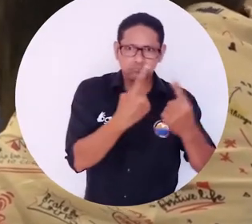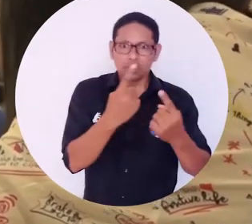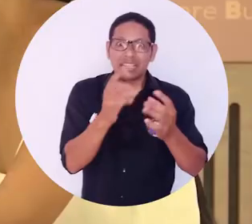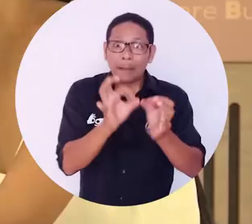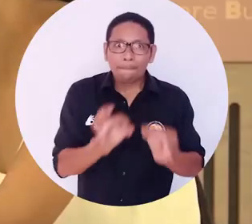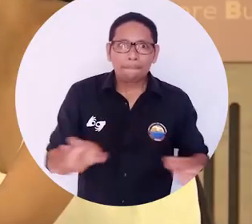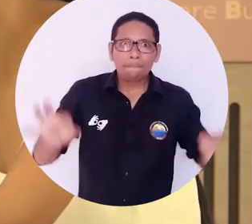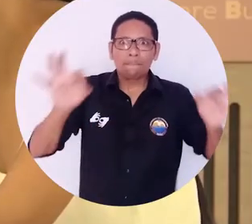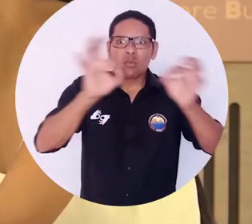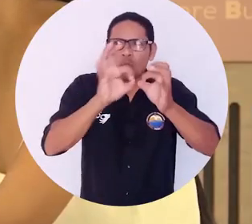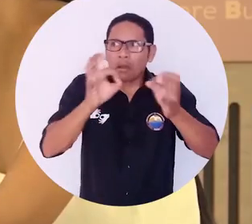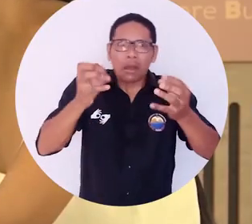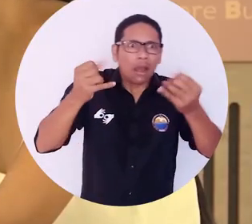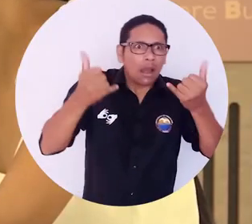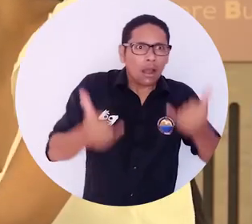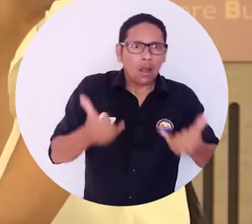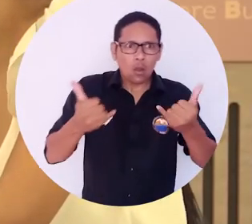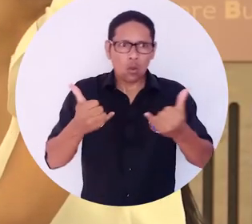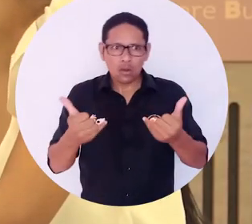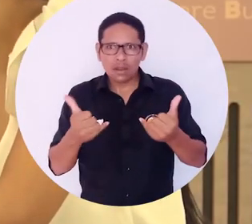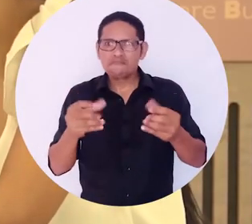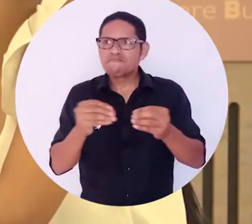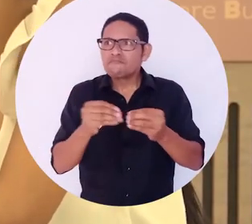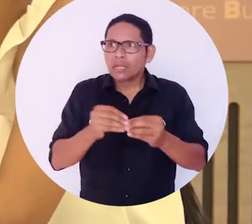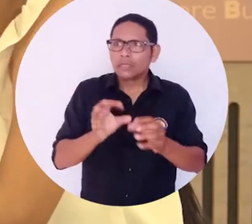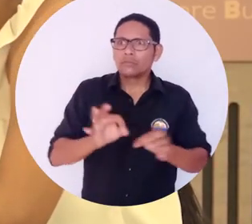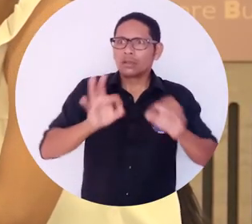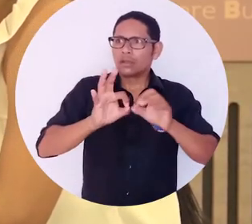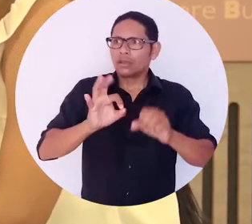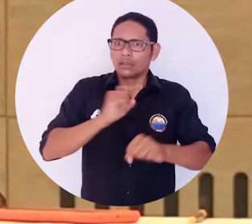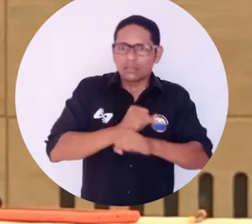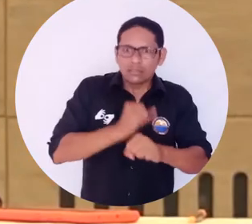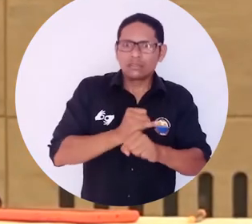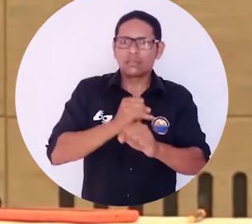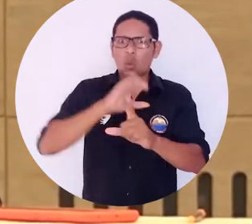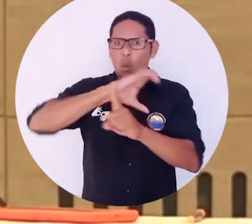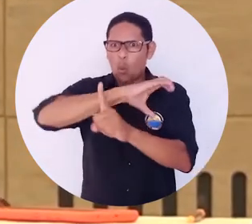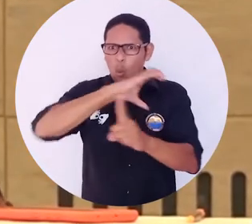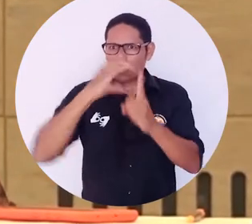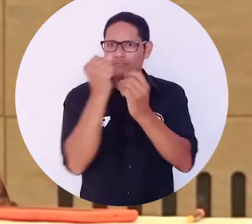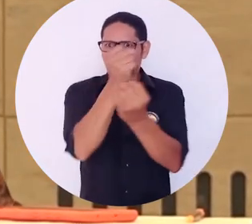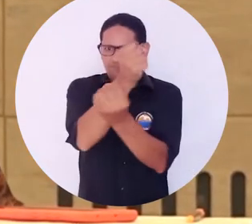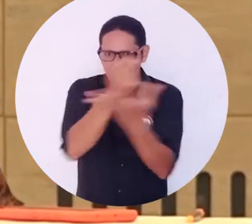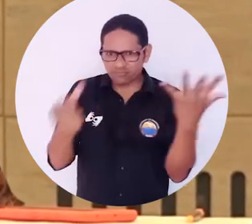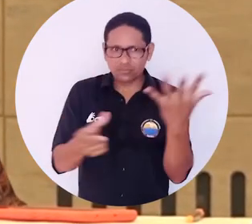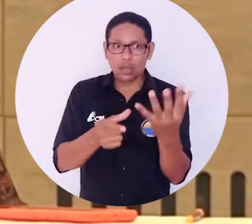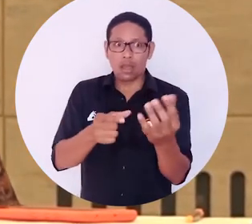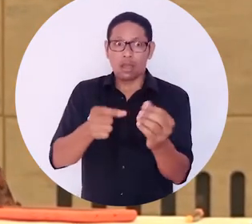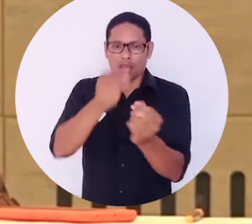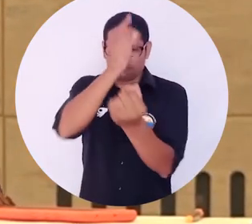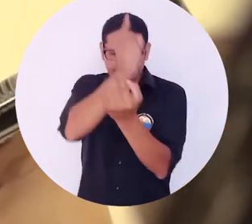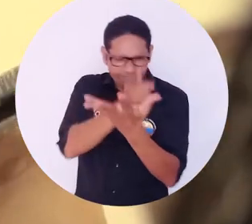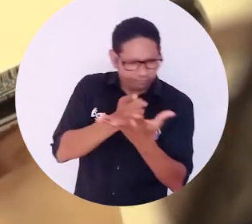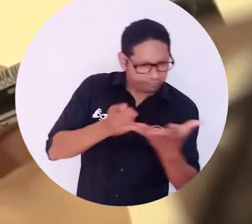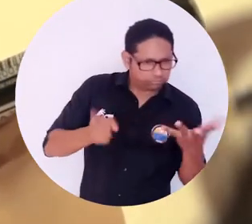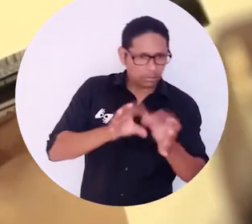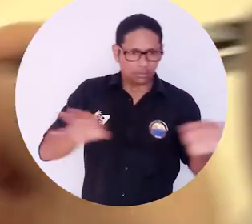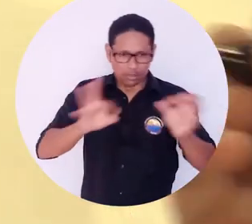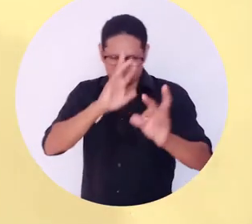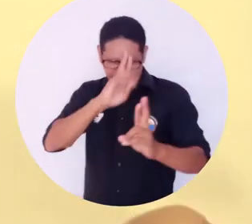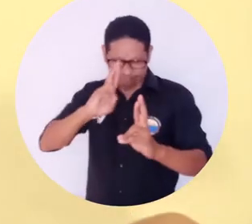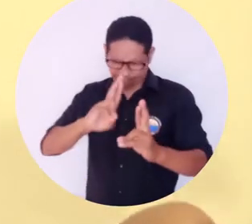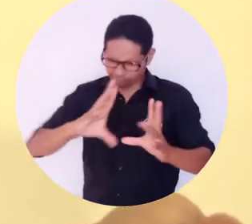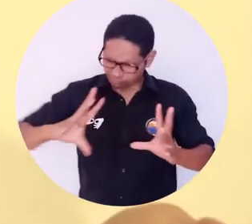momento, que habla mucho sobre la inclusión, sobre la interculturalidad y la pluralidad. Creo que es un eje principal